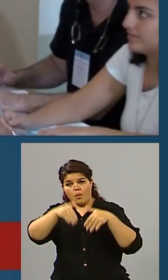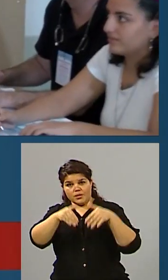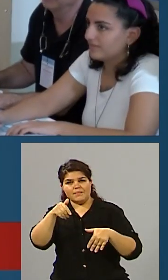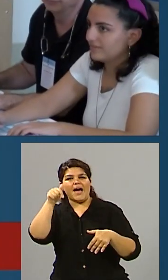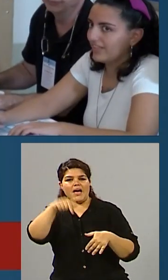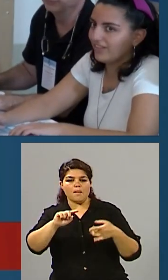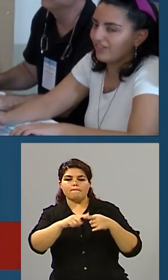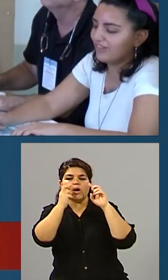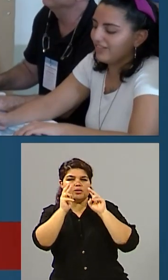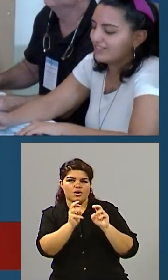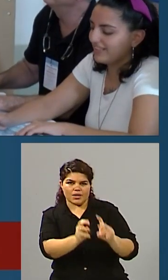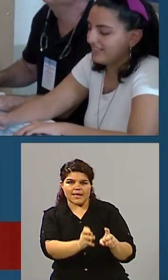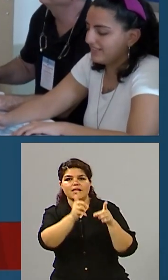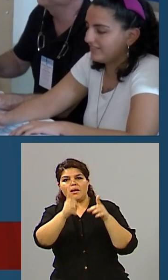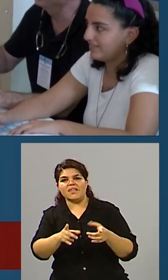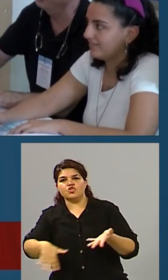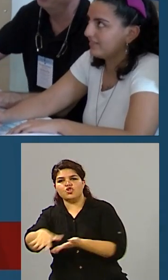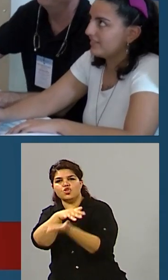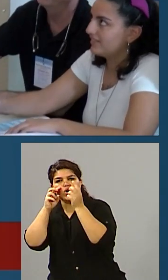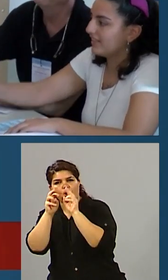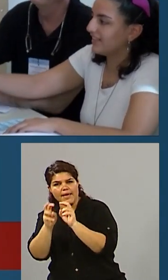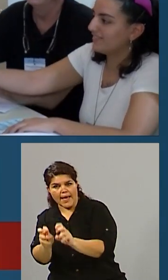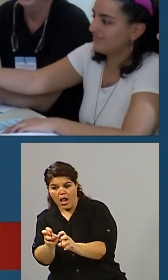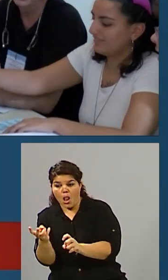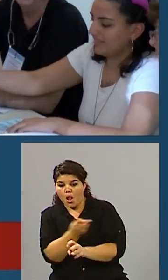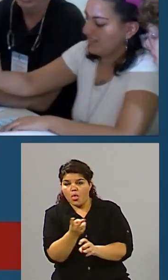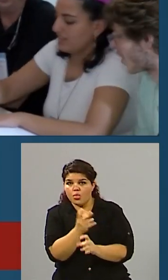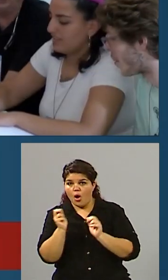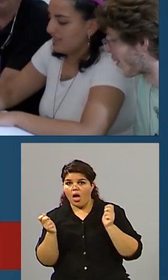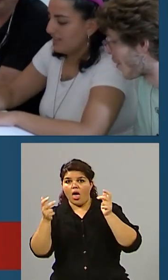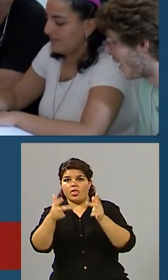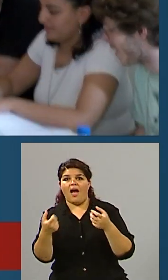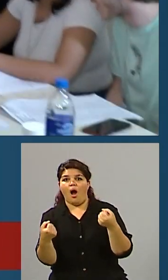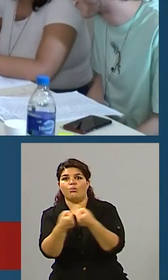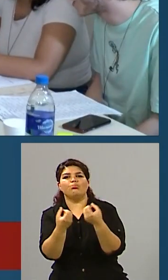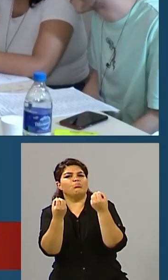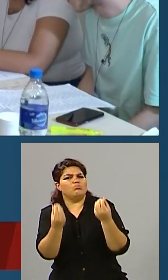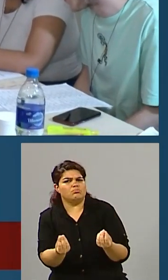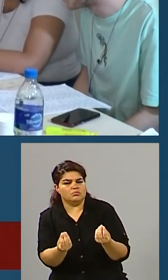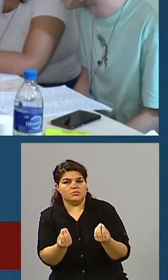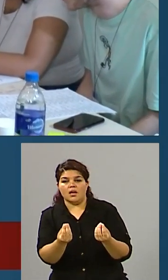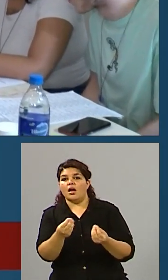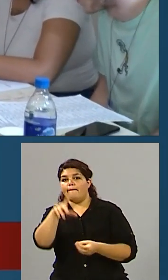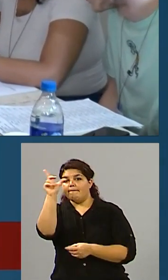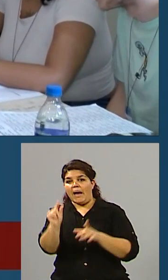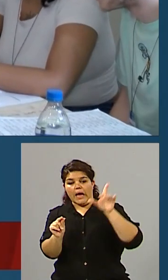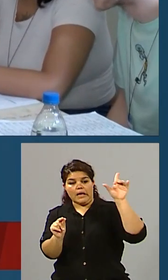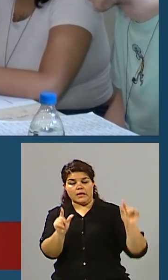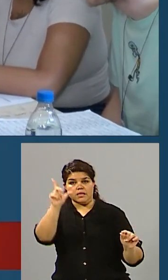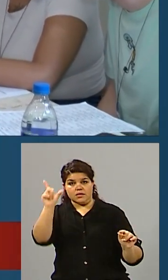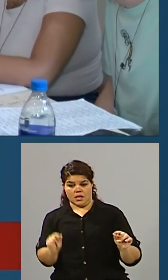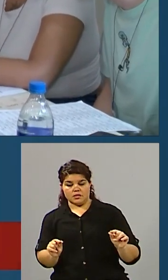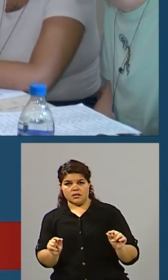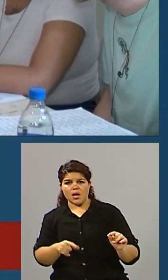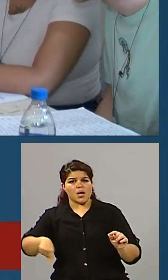electoral viene diciendo desde hace mucho tiempo, y es que en países como aquellos en los cuales hay